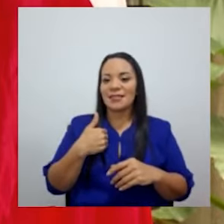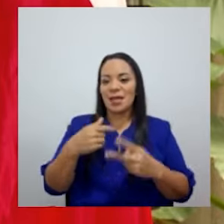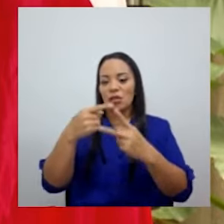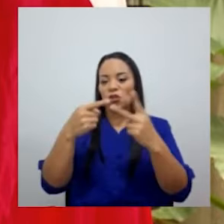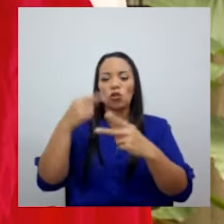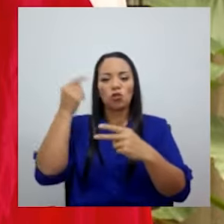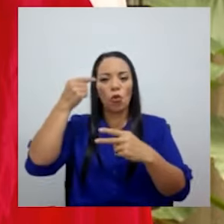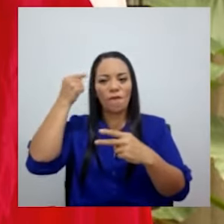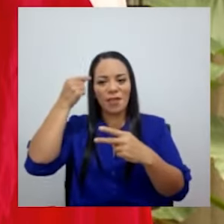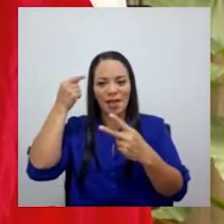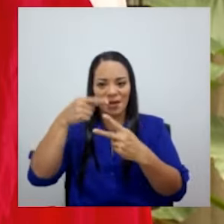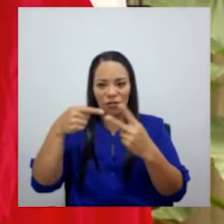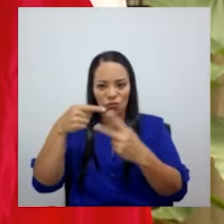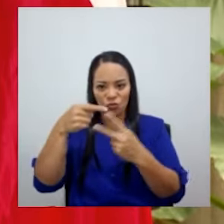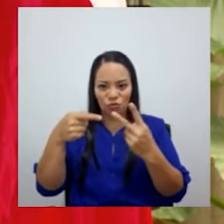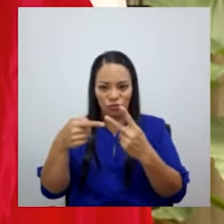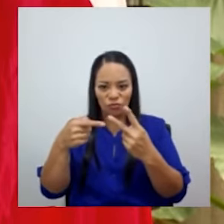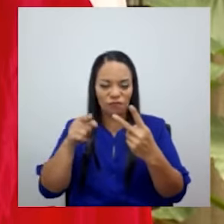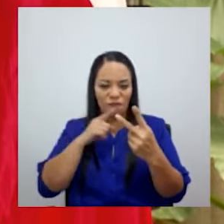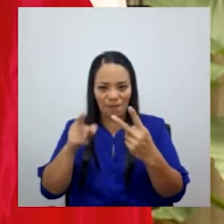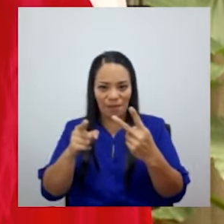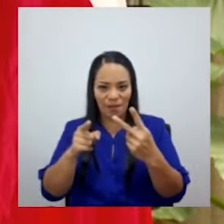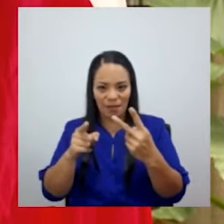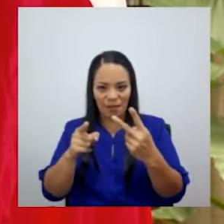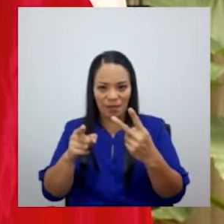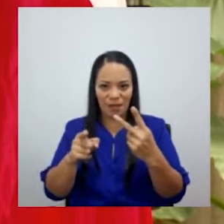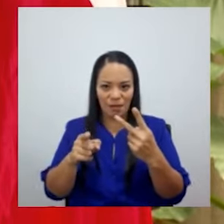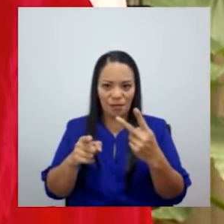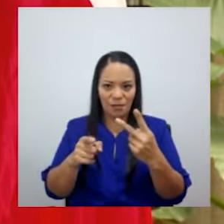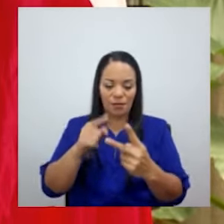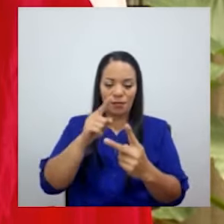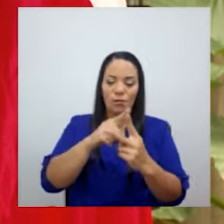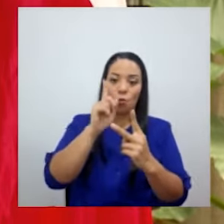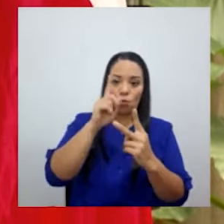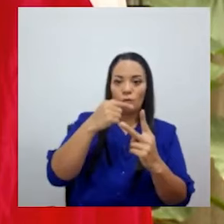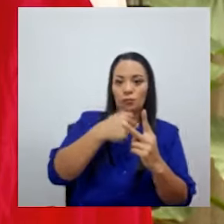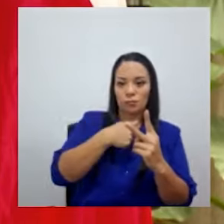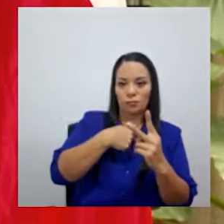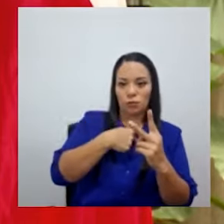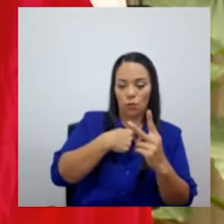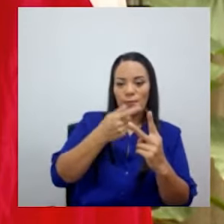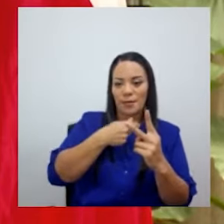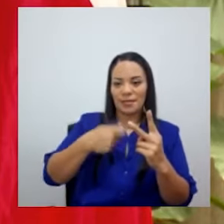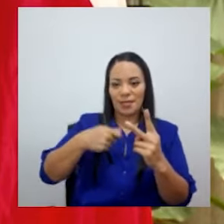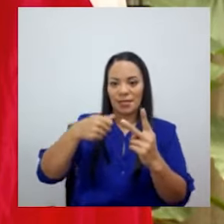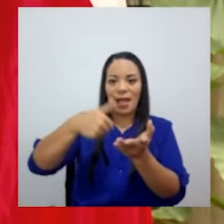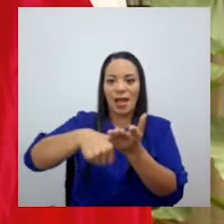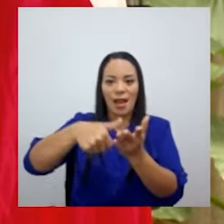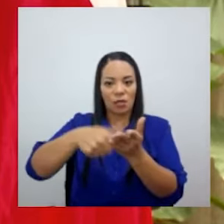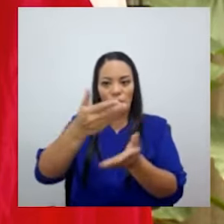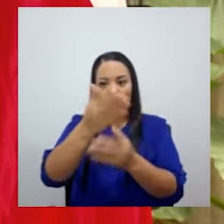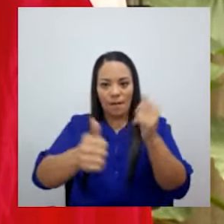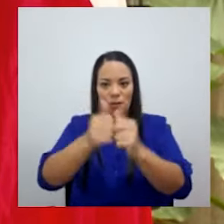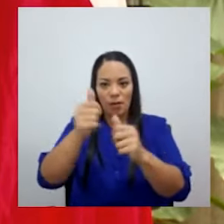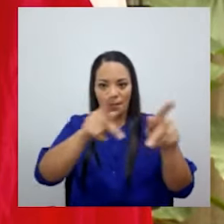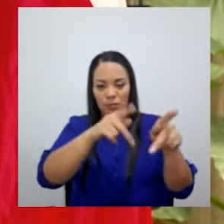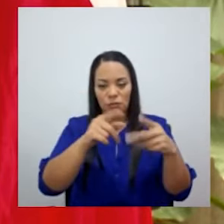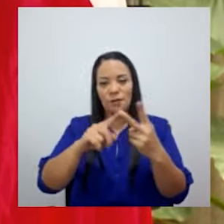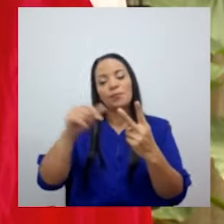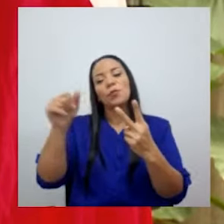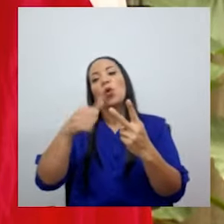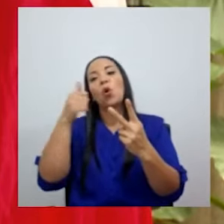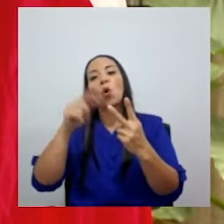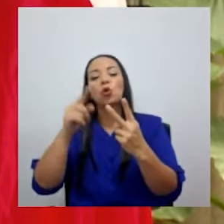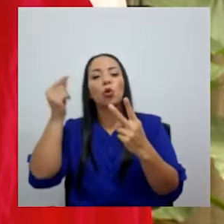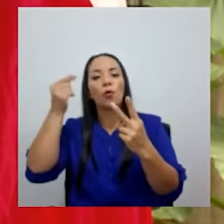gobiernos, en realidad, uno, que es su servidor electo por la mayoría de la población, y otro